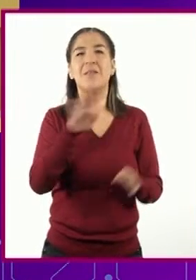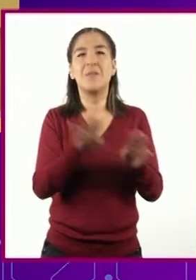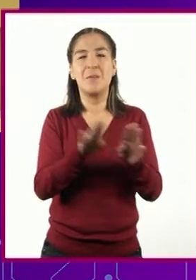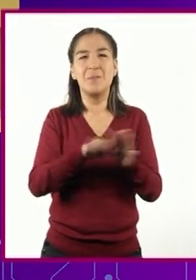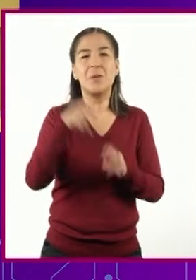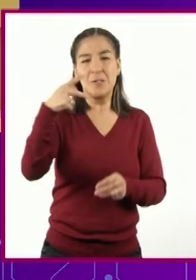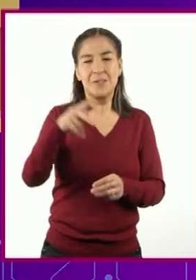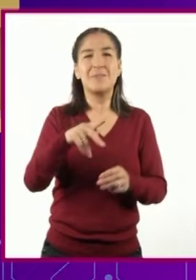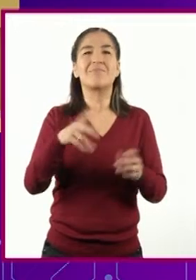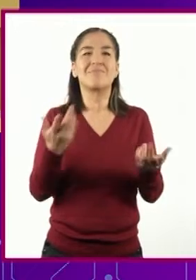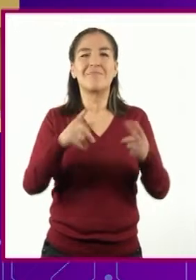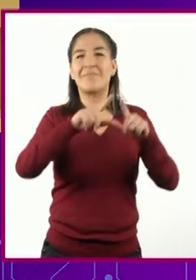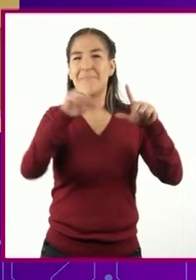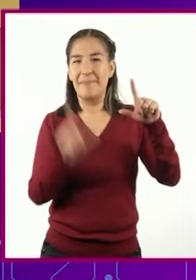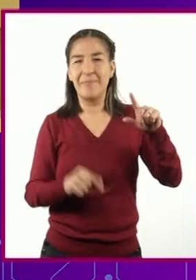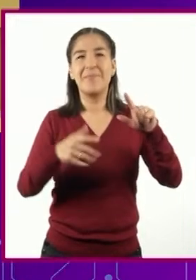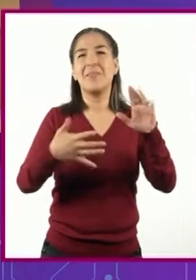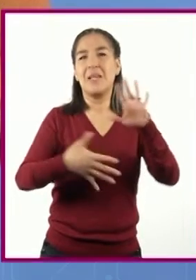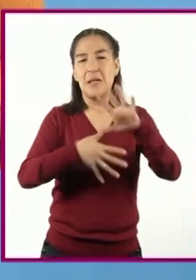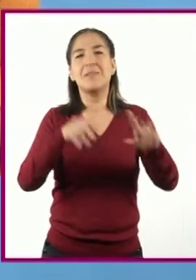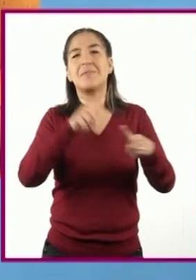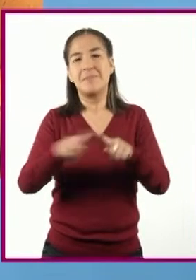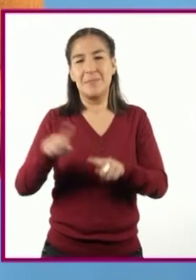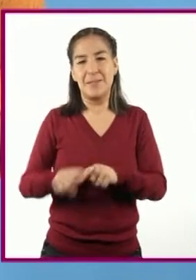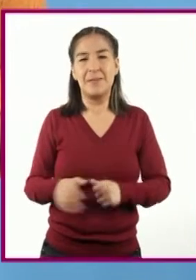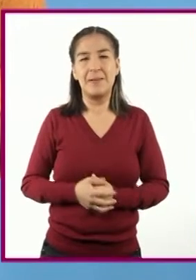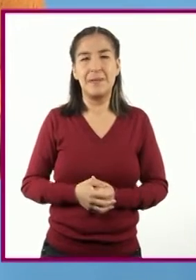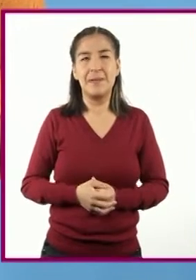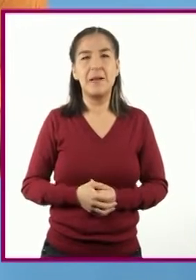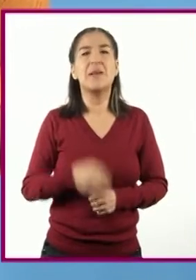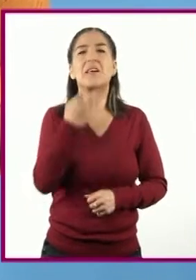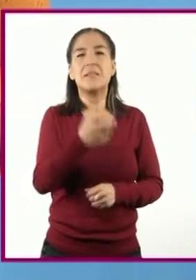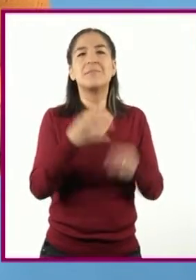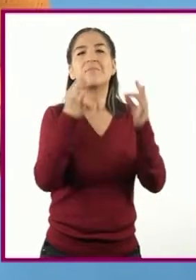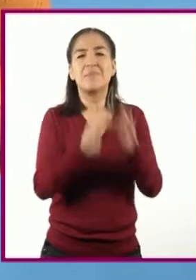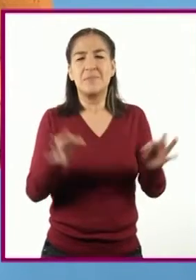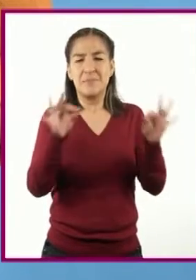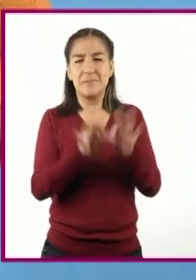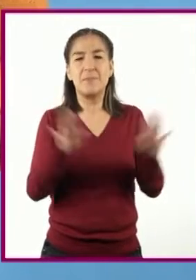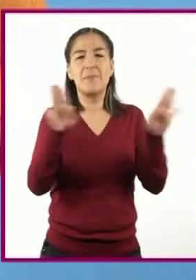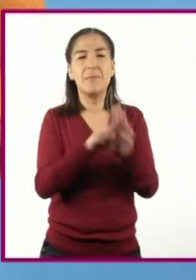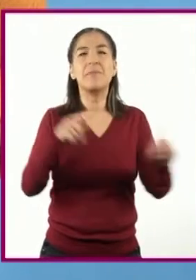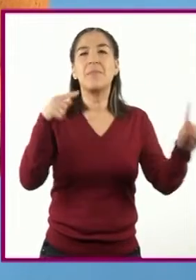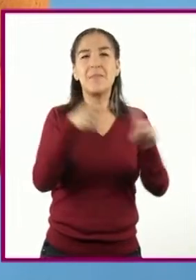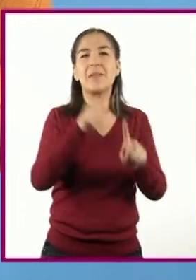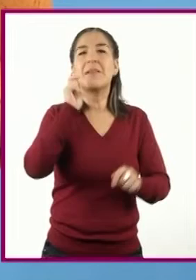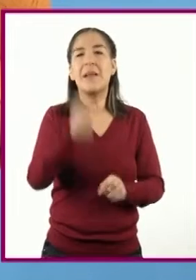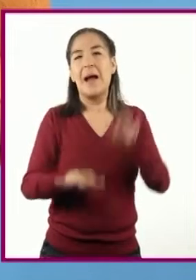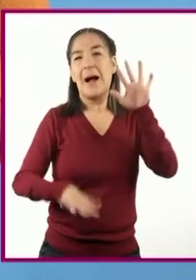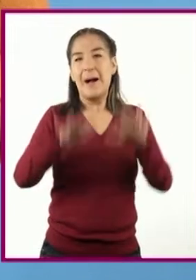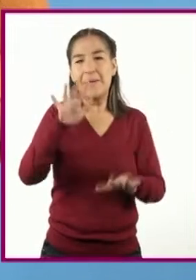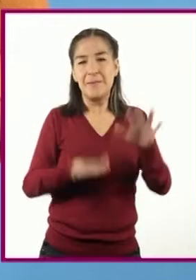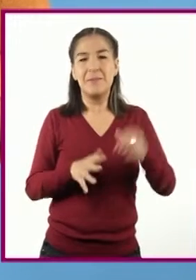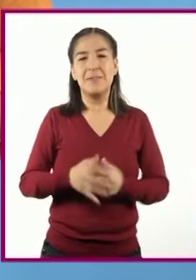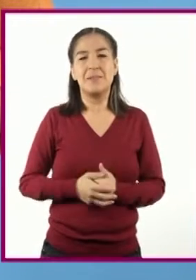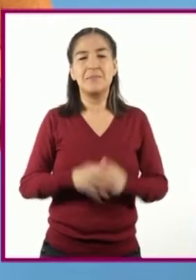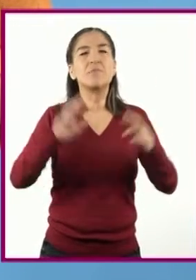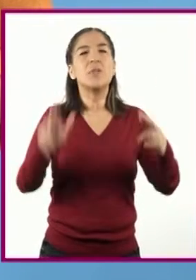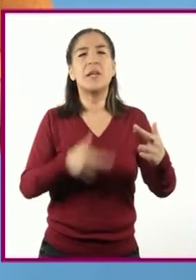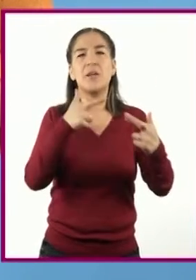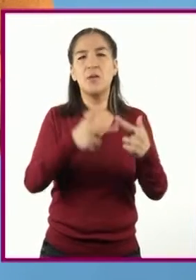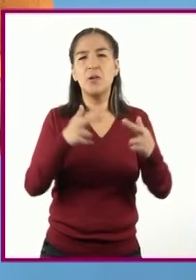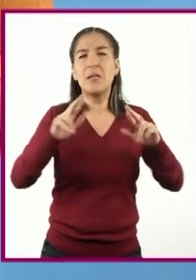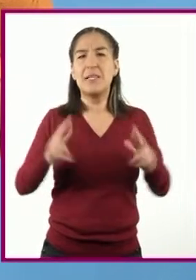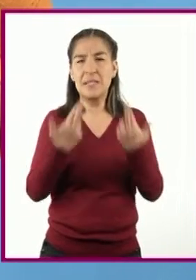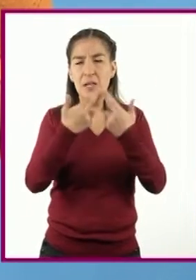centroamericanos, entre otros. Es importante mencionar que en ocasiones la relación entre